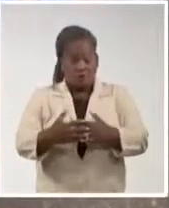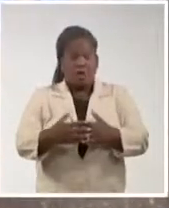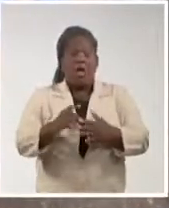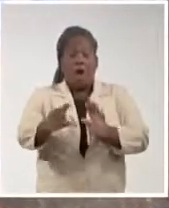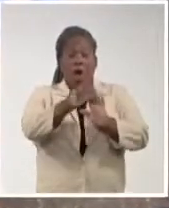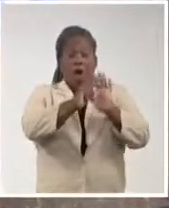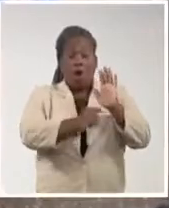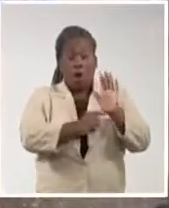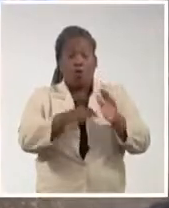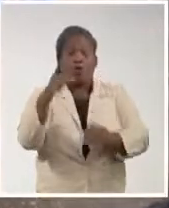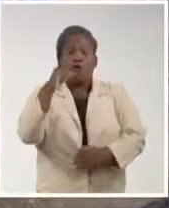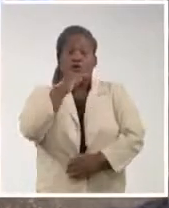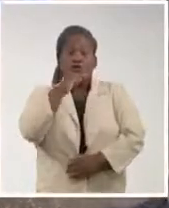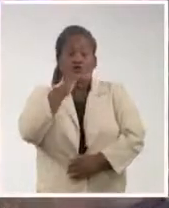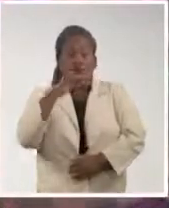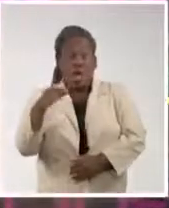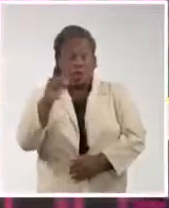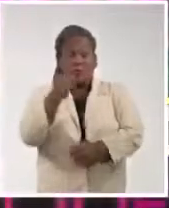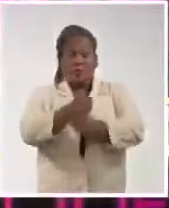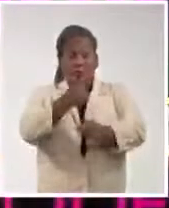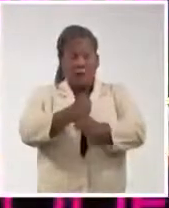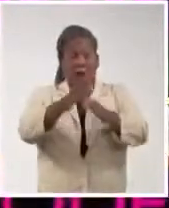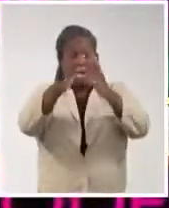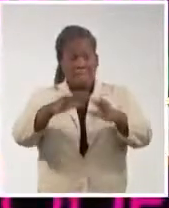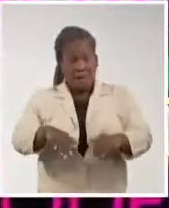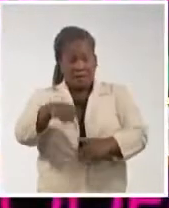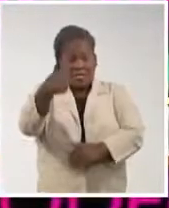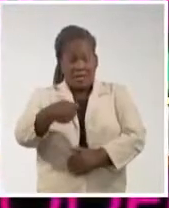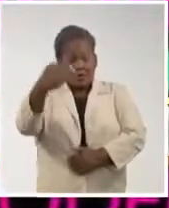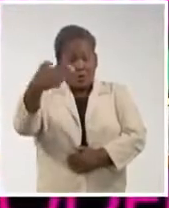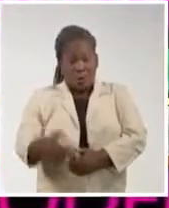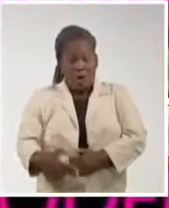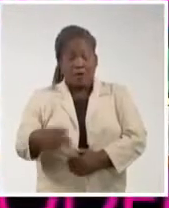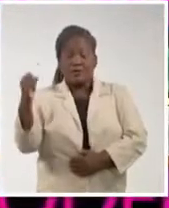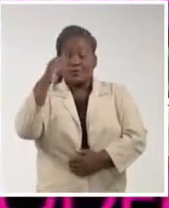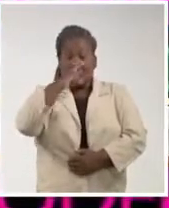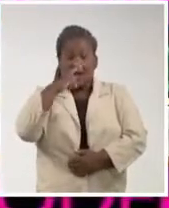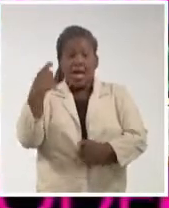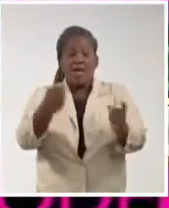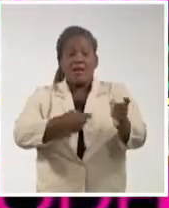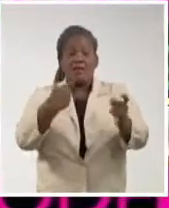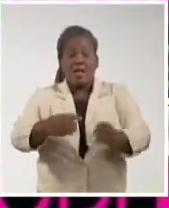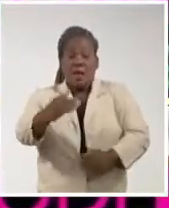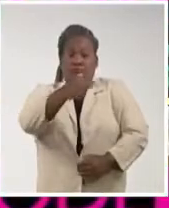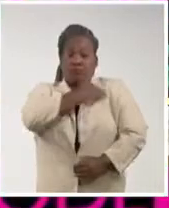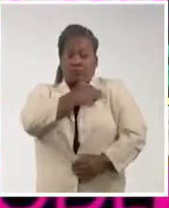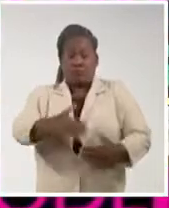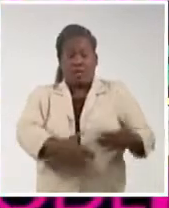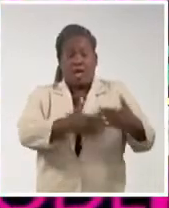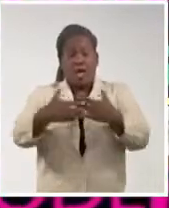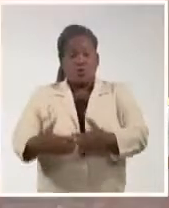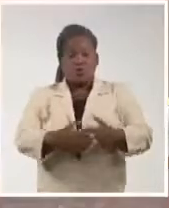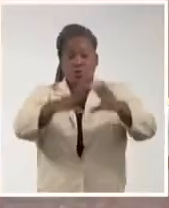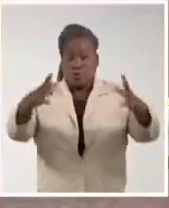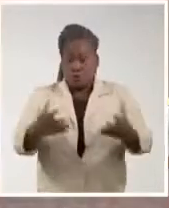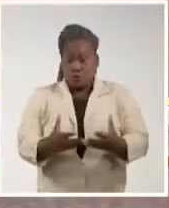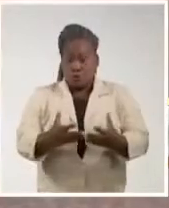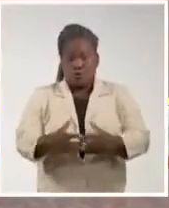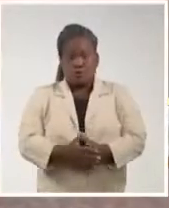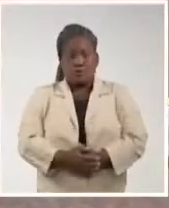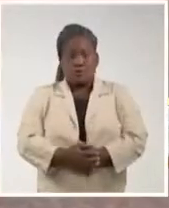que trabaja por la paz, los derechos humanos y poner fin a las guerras y el militarismo de Estados Unidos en el mundo. Es